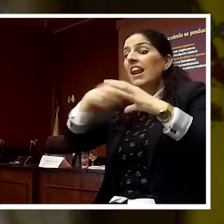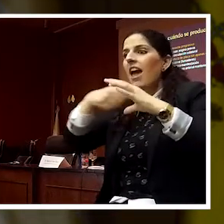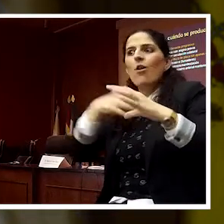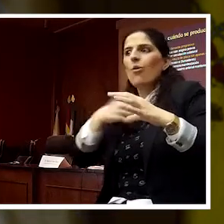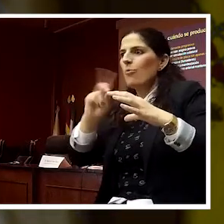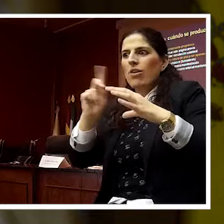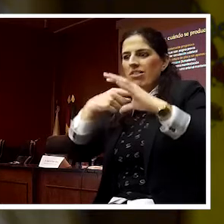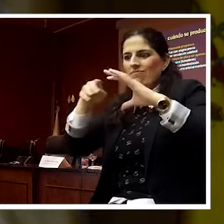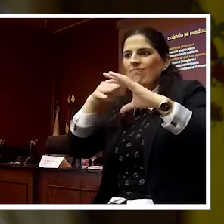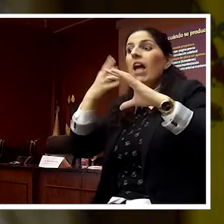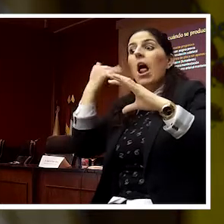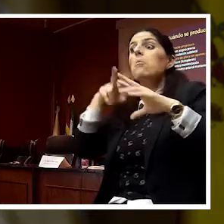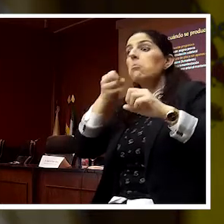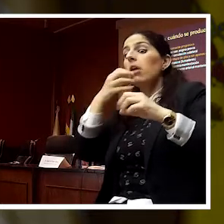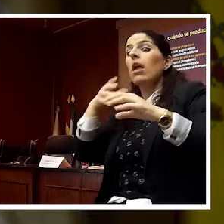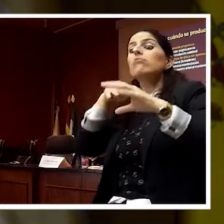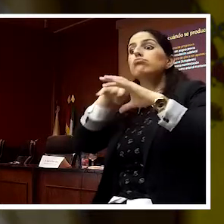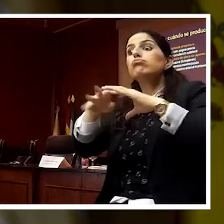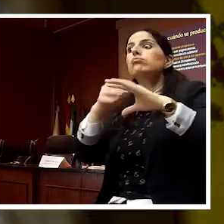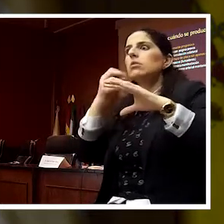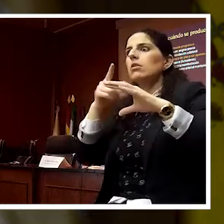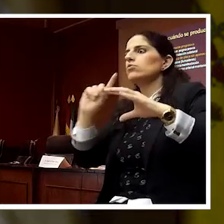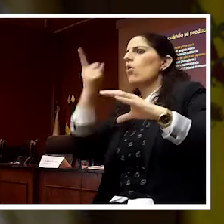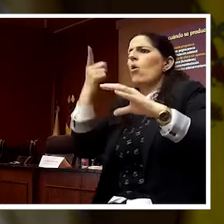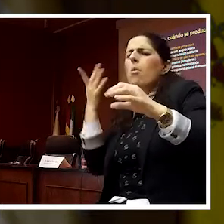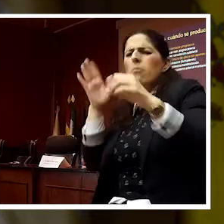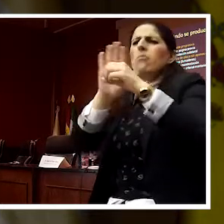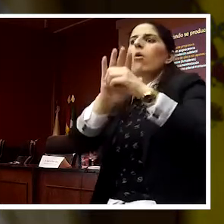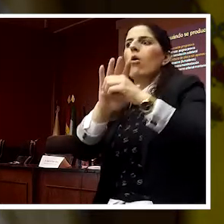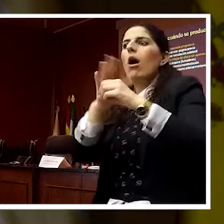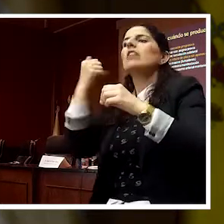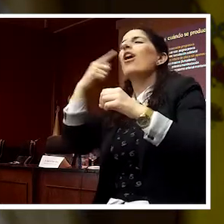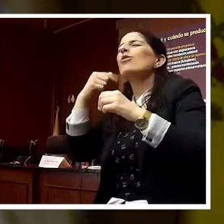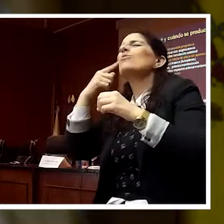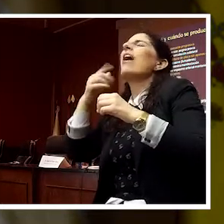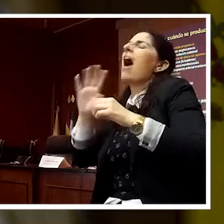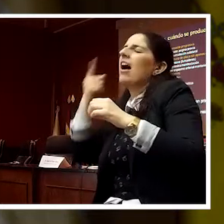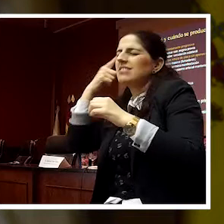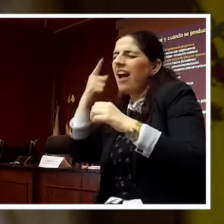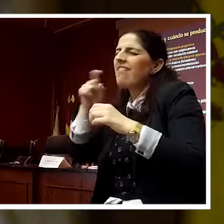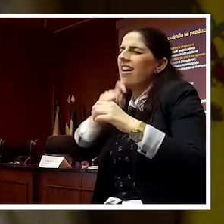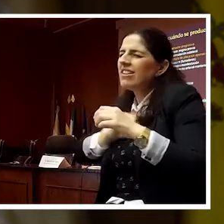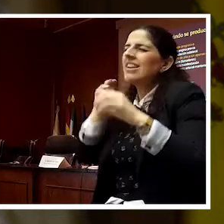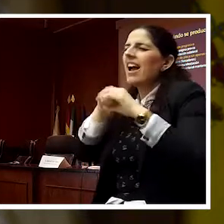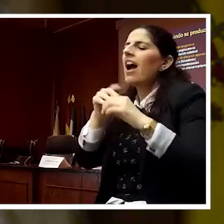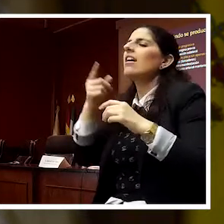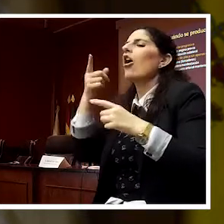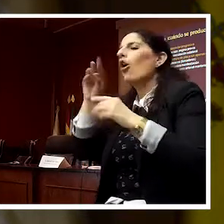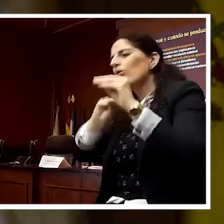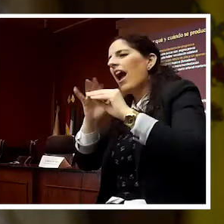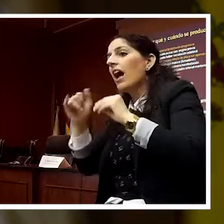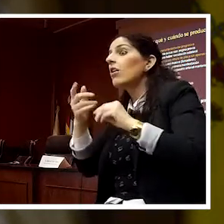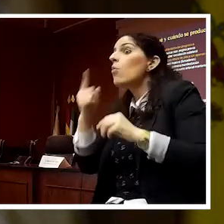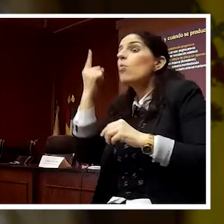tenía estrechez alguna, pues es, si cabe, peor. No hay aviso y suele ser la